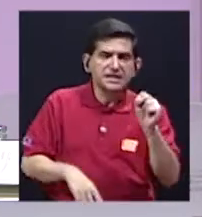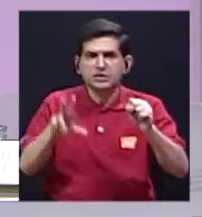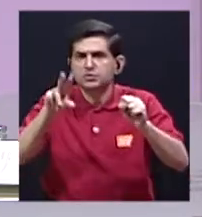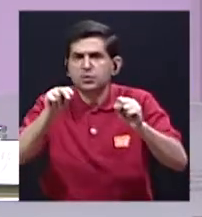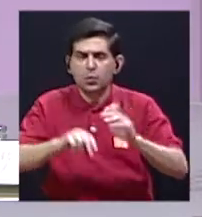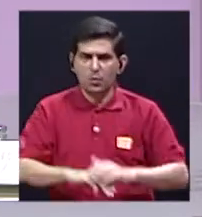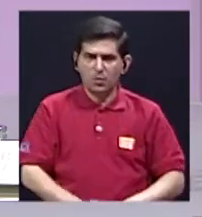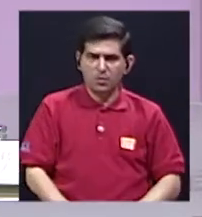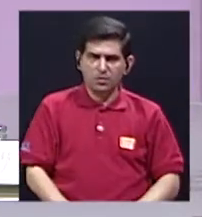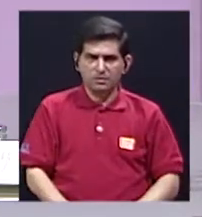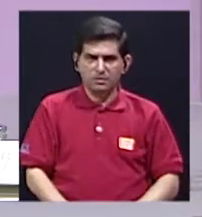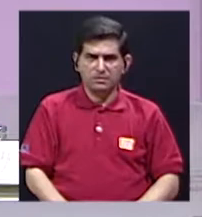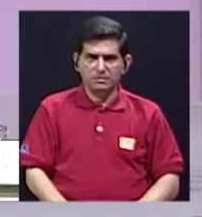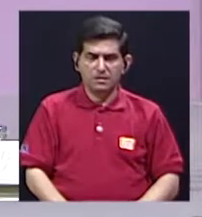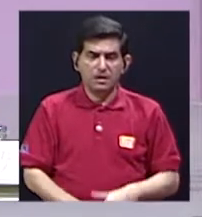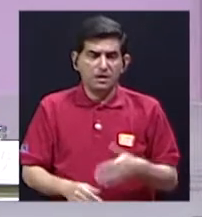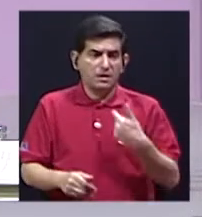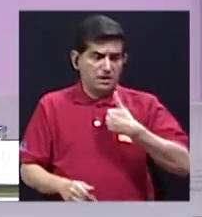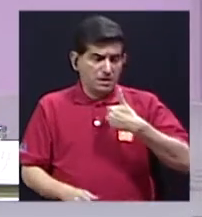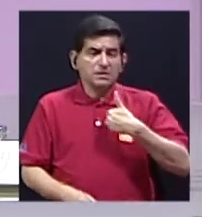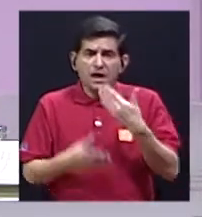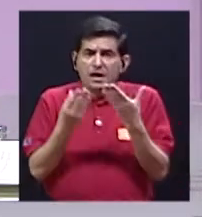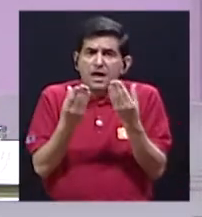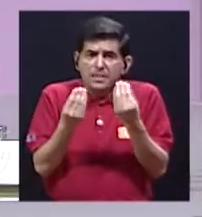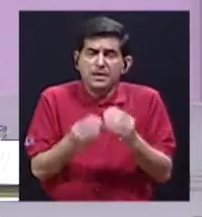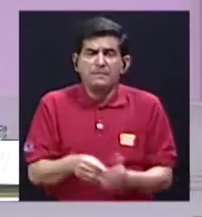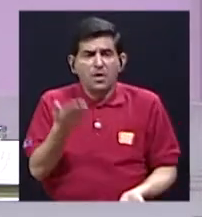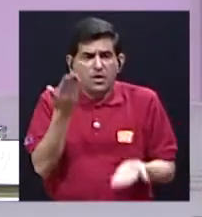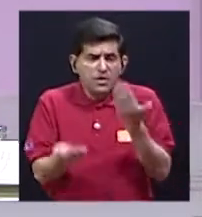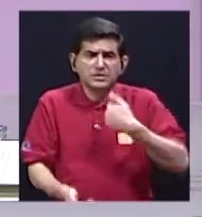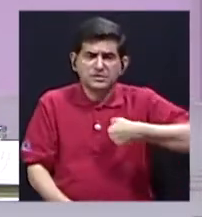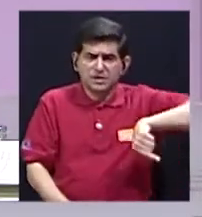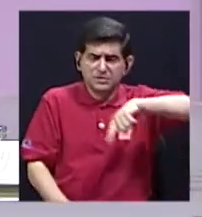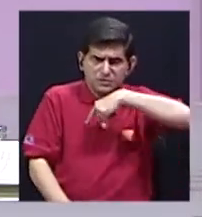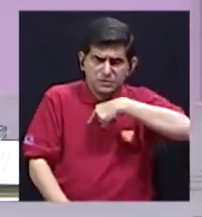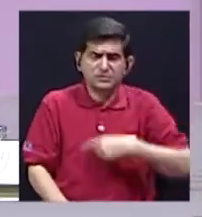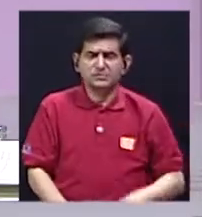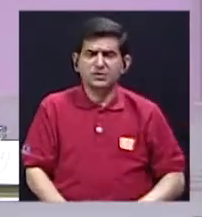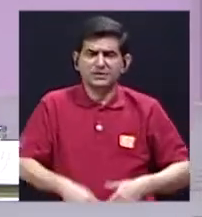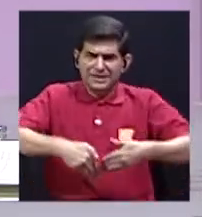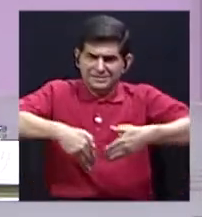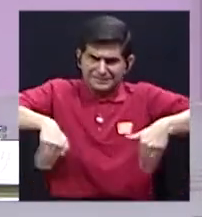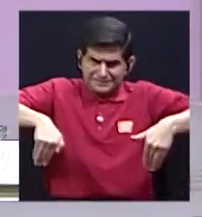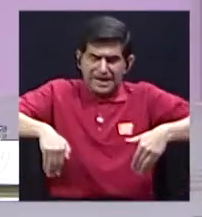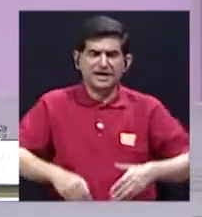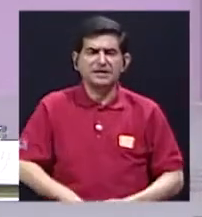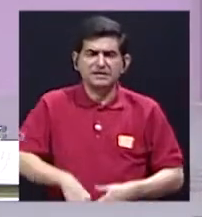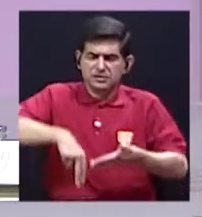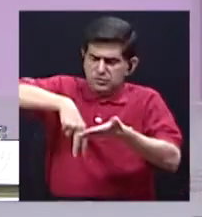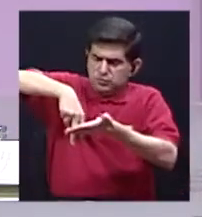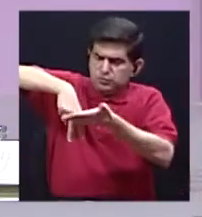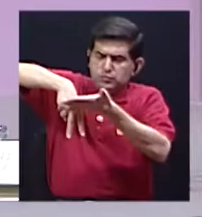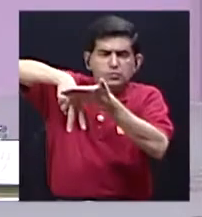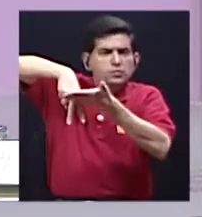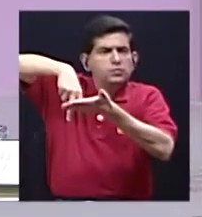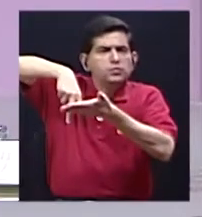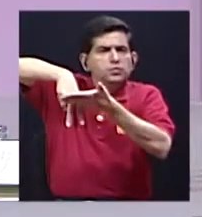el temor de si uno anda una falda de equis o de largo